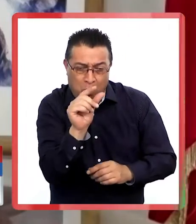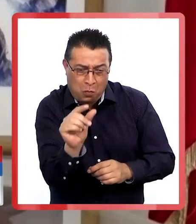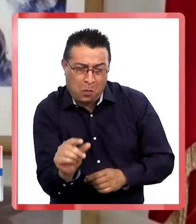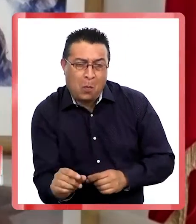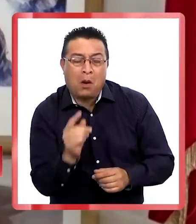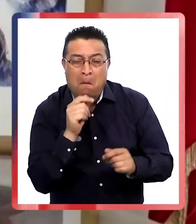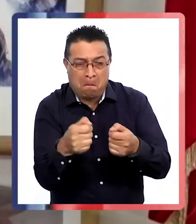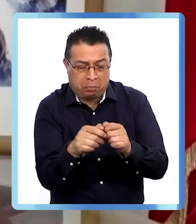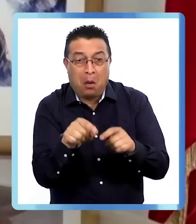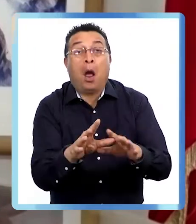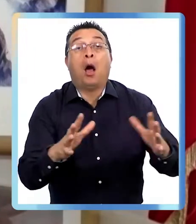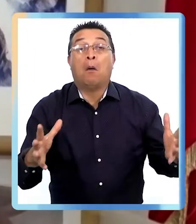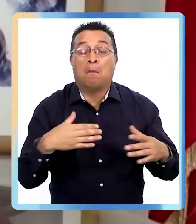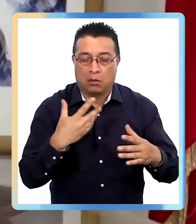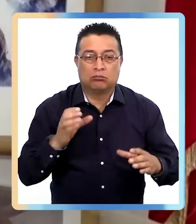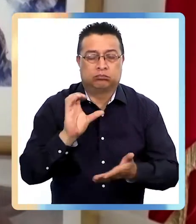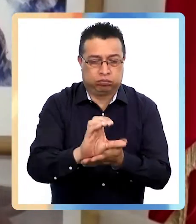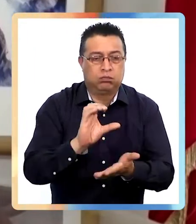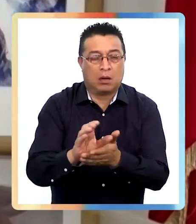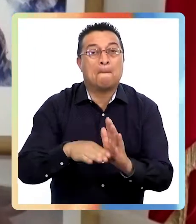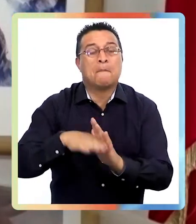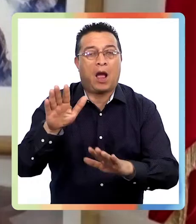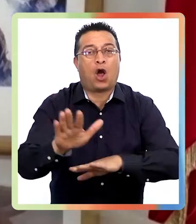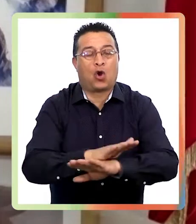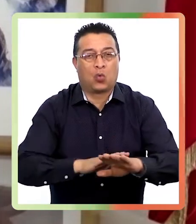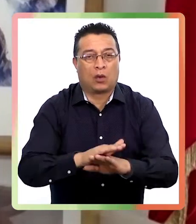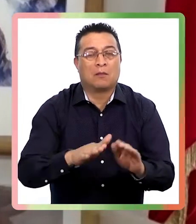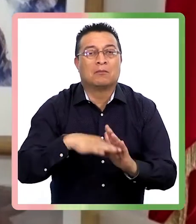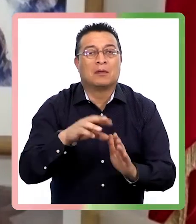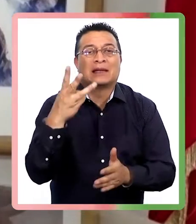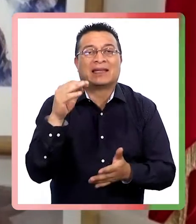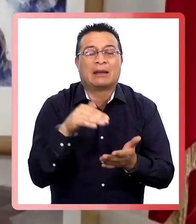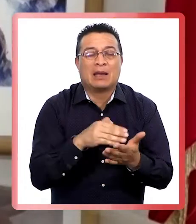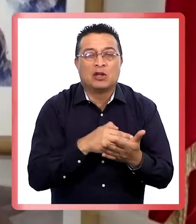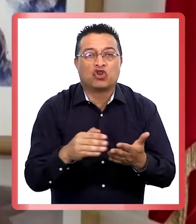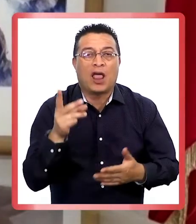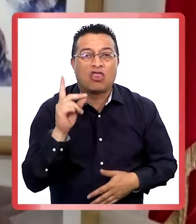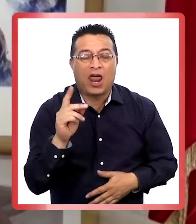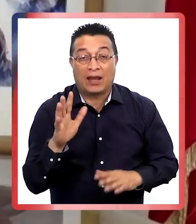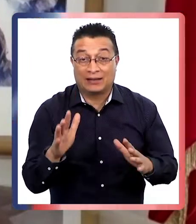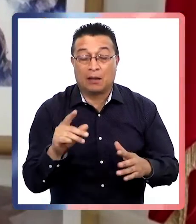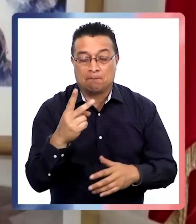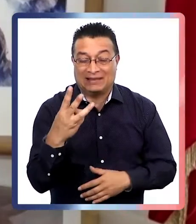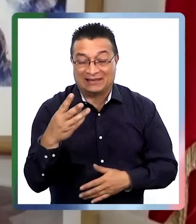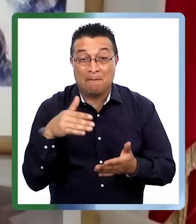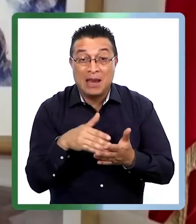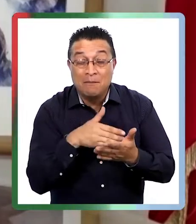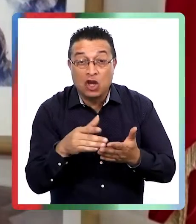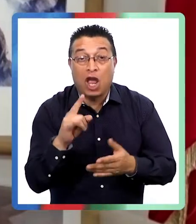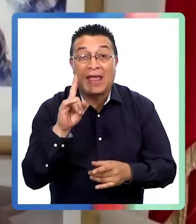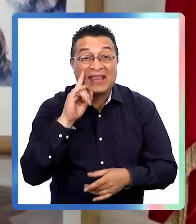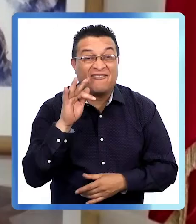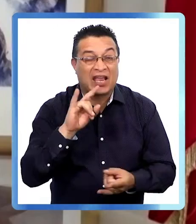océano fue el que más protegió a sus ciudadanos con transferencias directas que superaron los 30.000 millones de dólares, porque yo le hablo de 23.000 millones de dólares